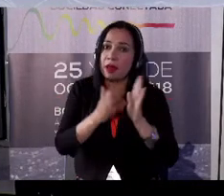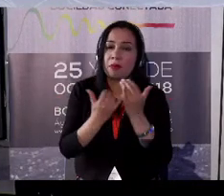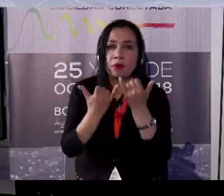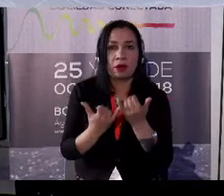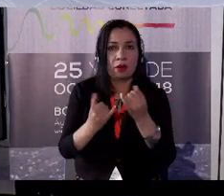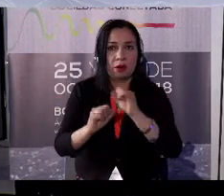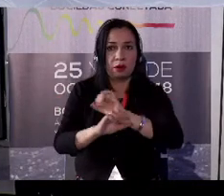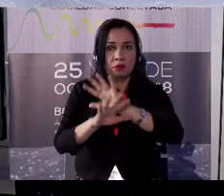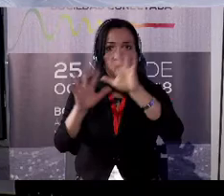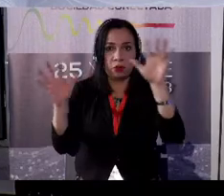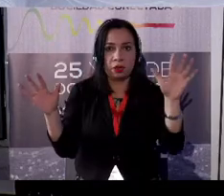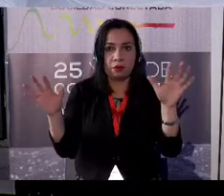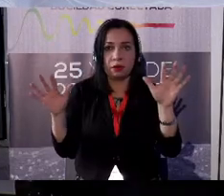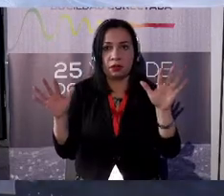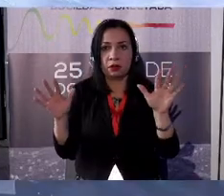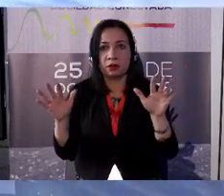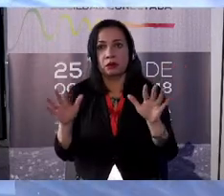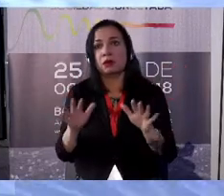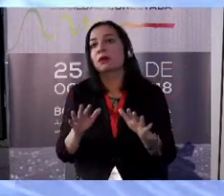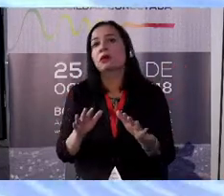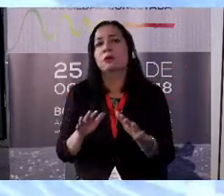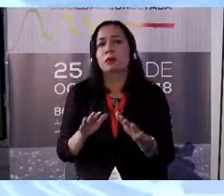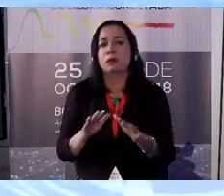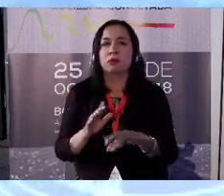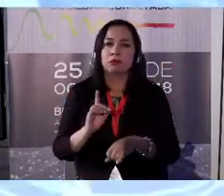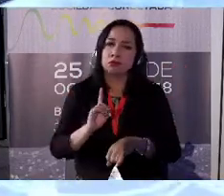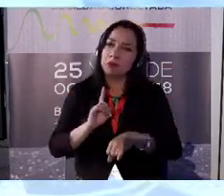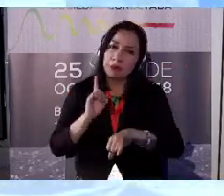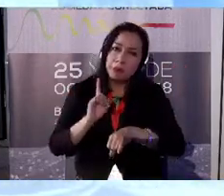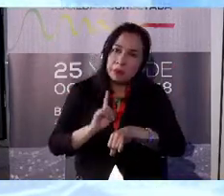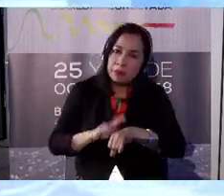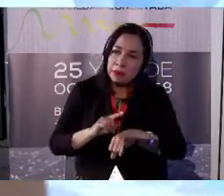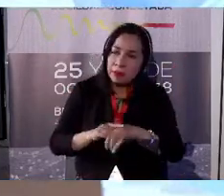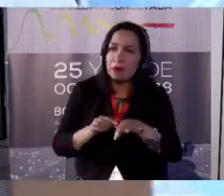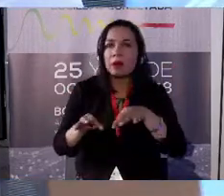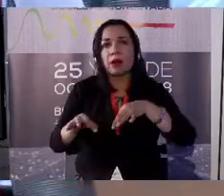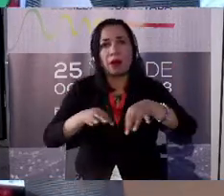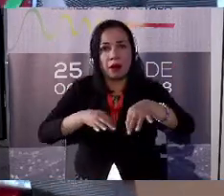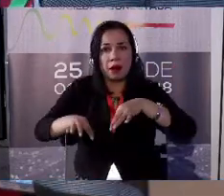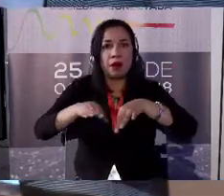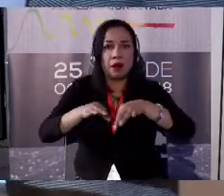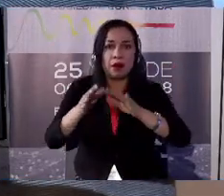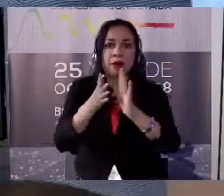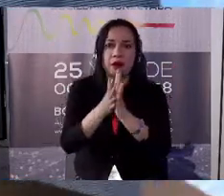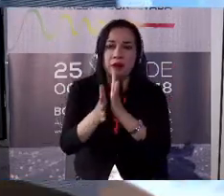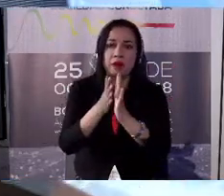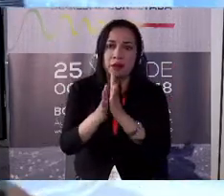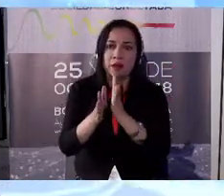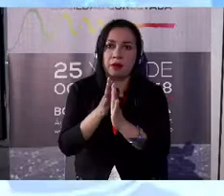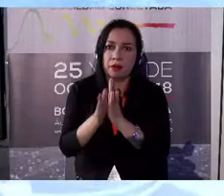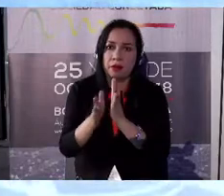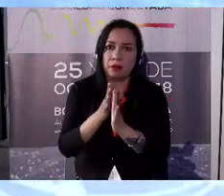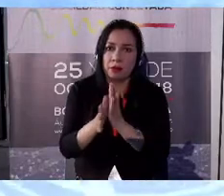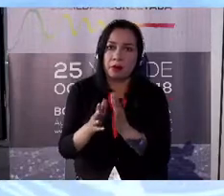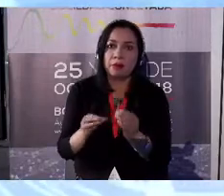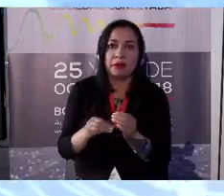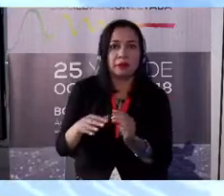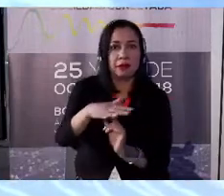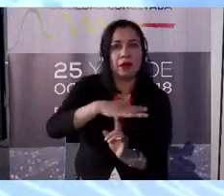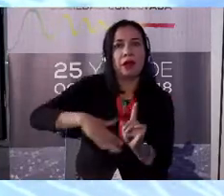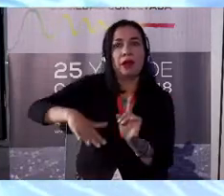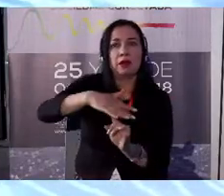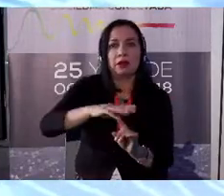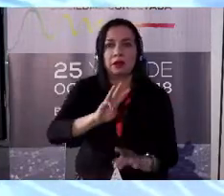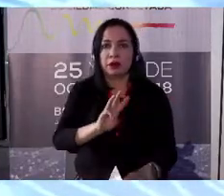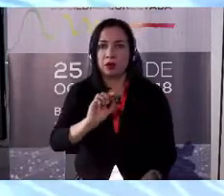más o menos por un rato extenso, y quiero también revisitar lo que es el ecosistema de 3.5 GHz